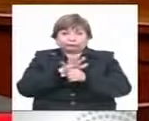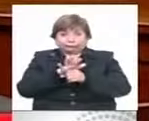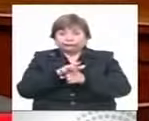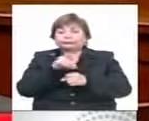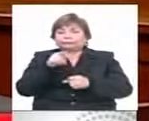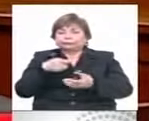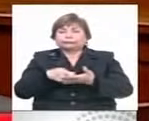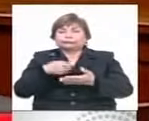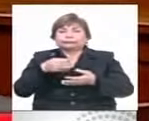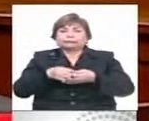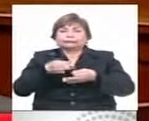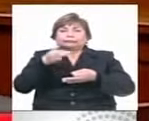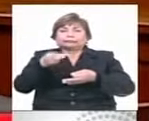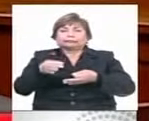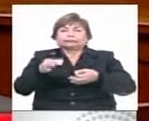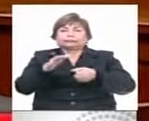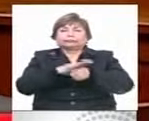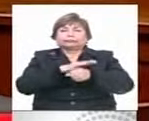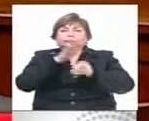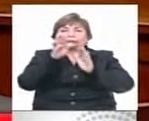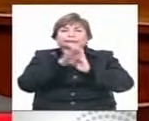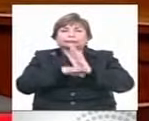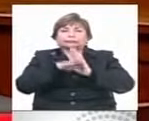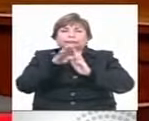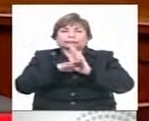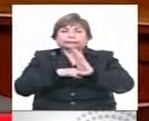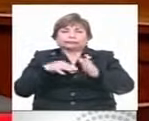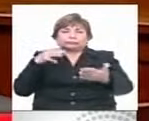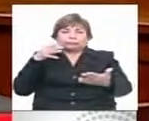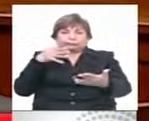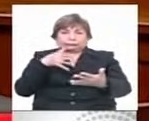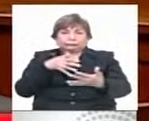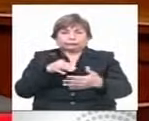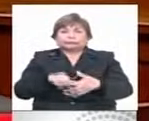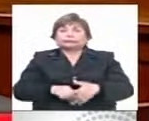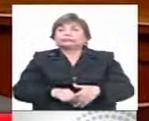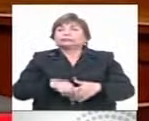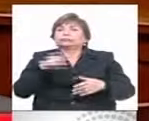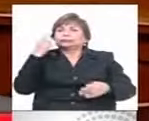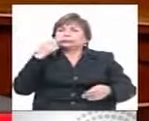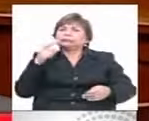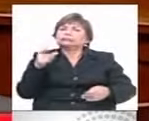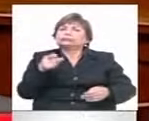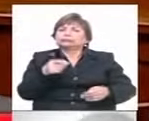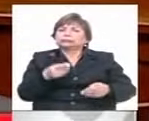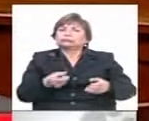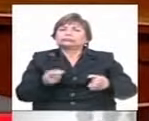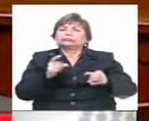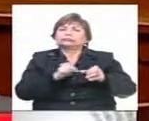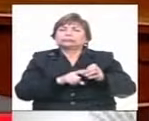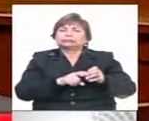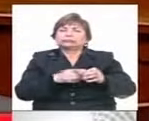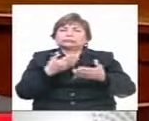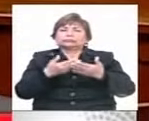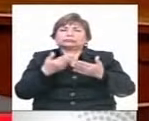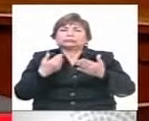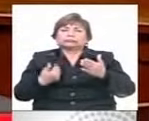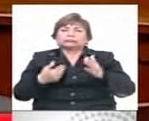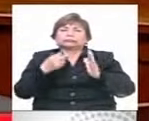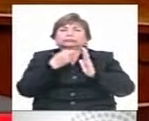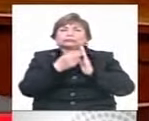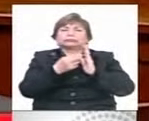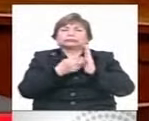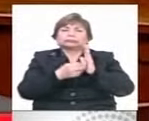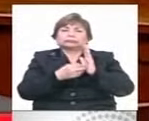además la ampliación de cobertura a menores en situación vulnerable. Para ello, hemos incluido un anteproyecto de ley